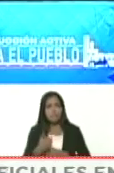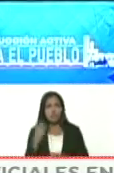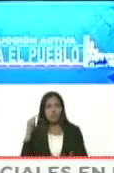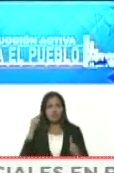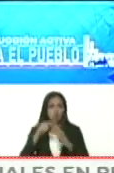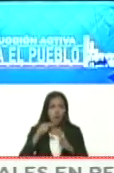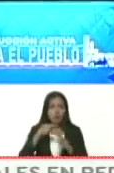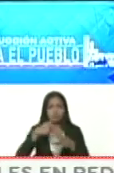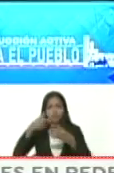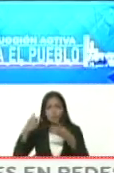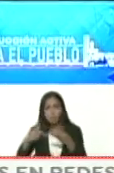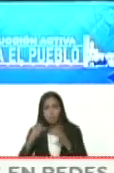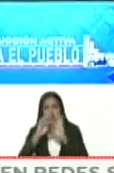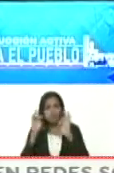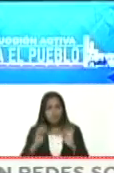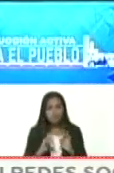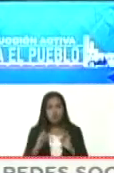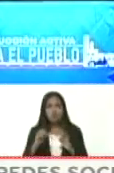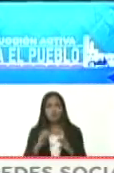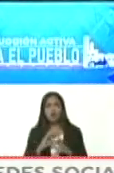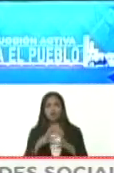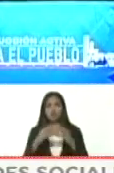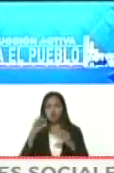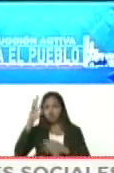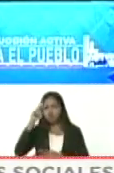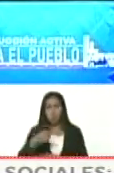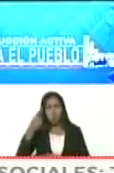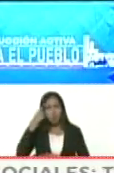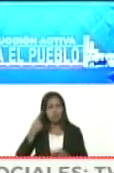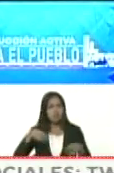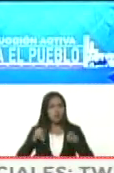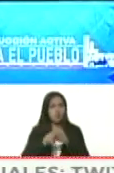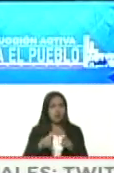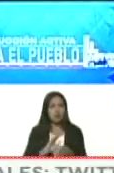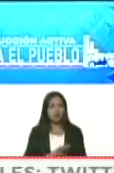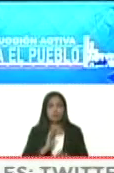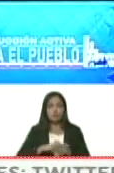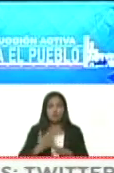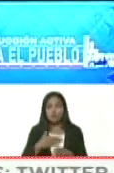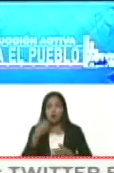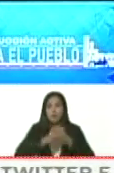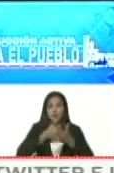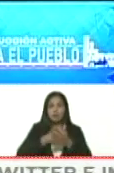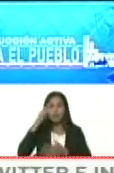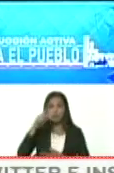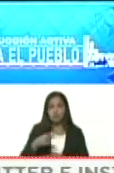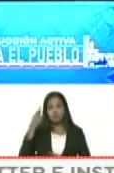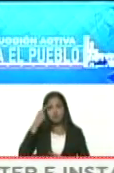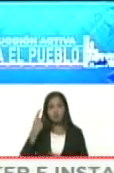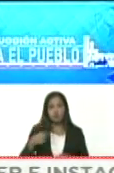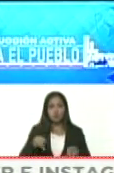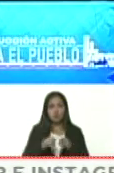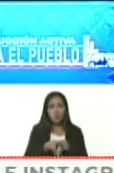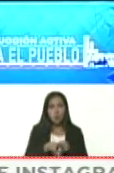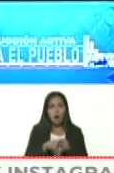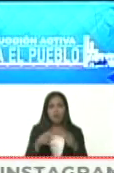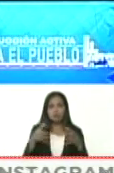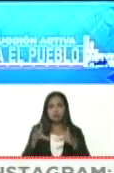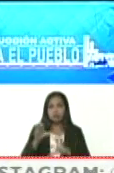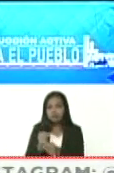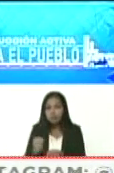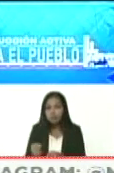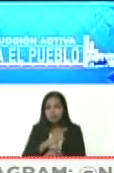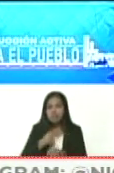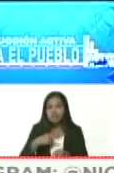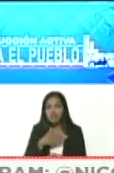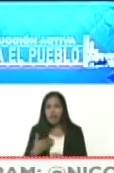metas, los métodos, los instrumentos, todos los días. Toda una batalla diaria y el imperialismo tomó el